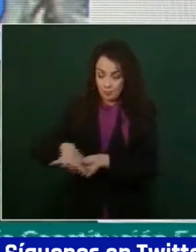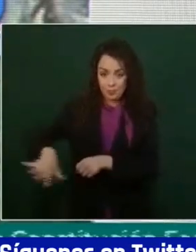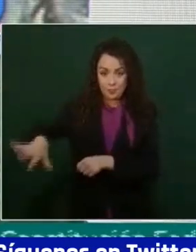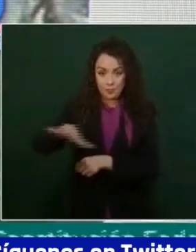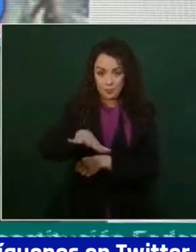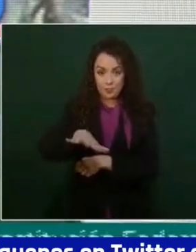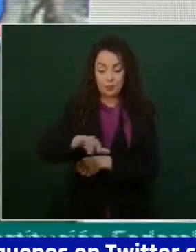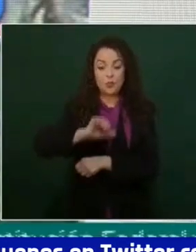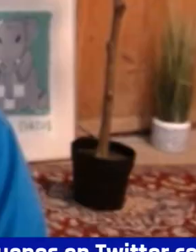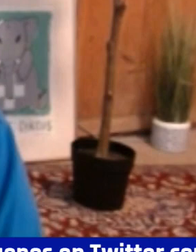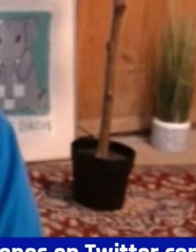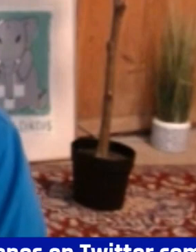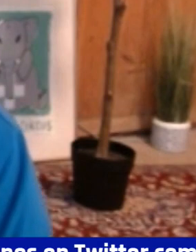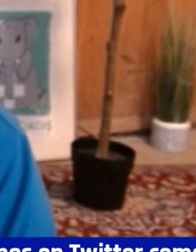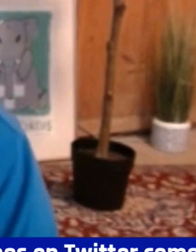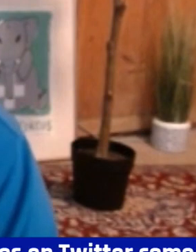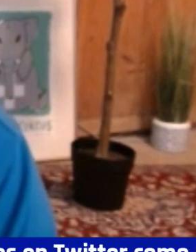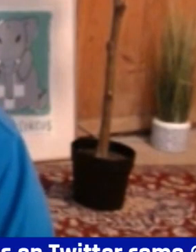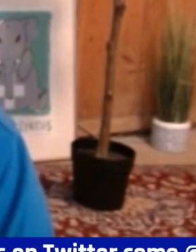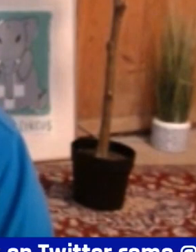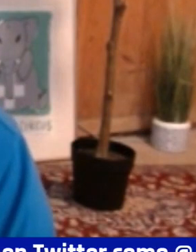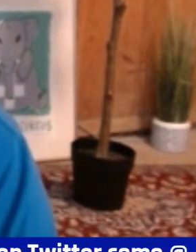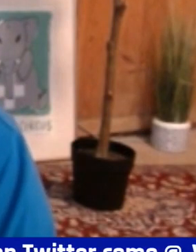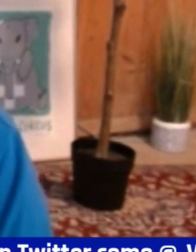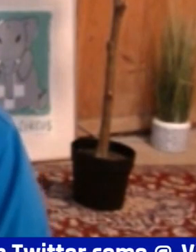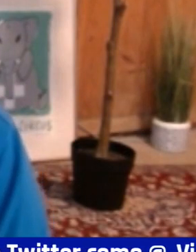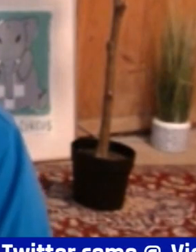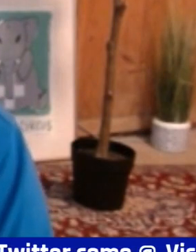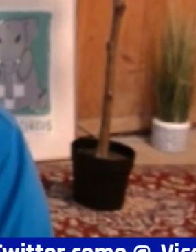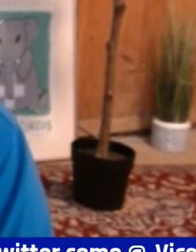todas las unidades de generación de potencia y todos los servicios y todos los talleres. Gracias.